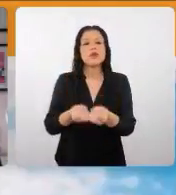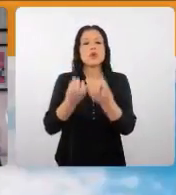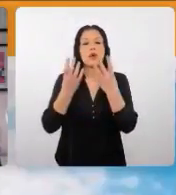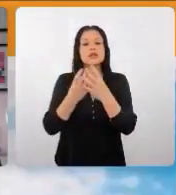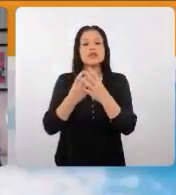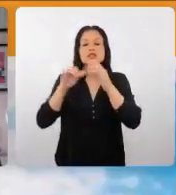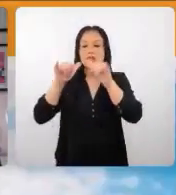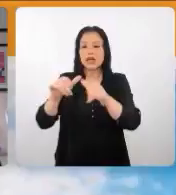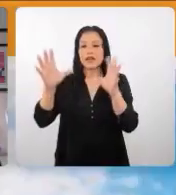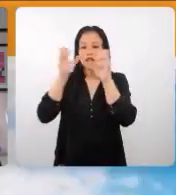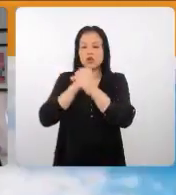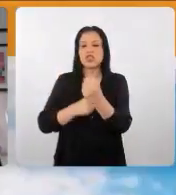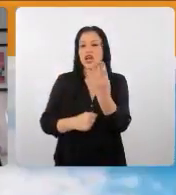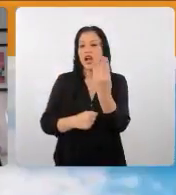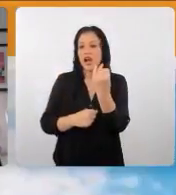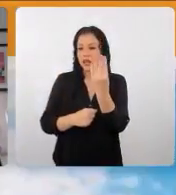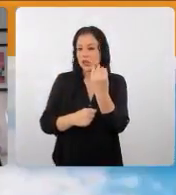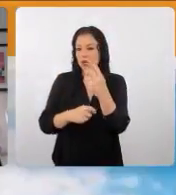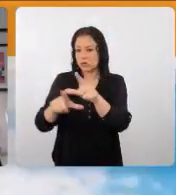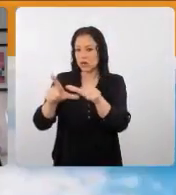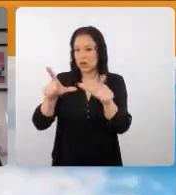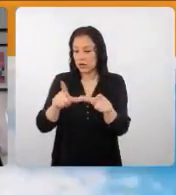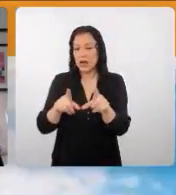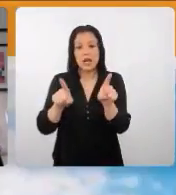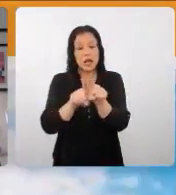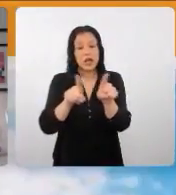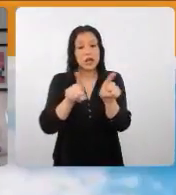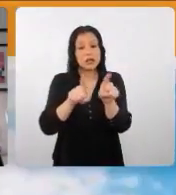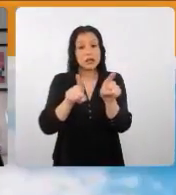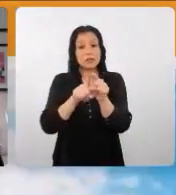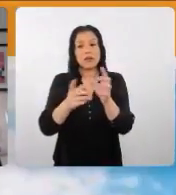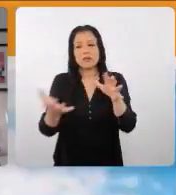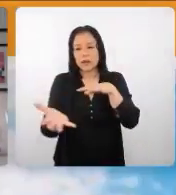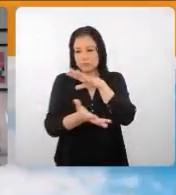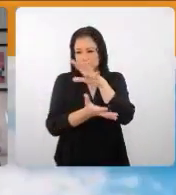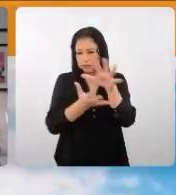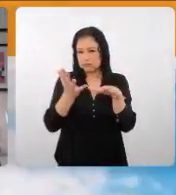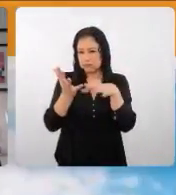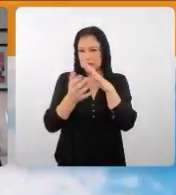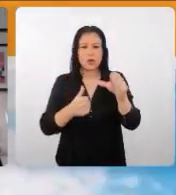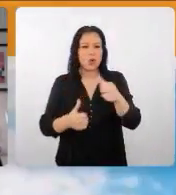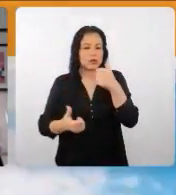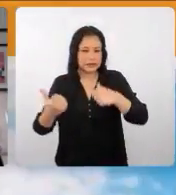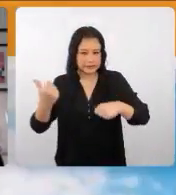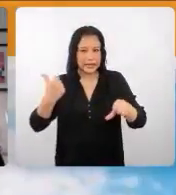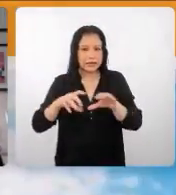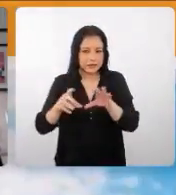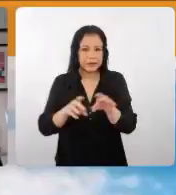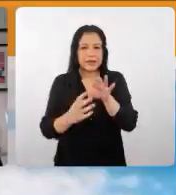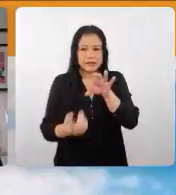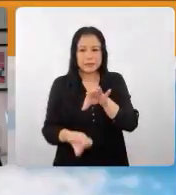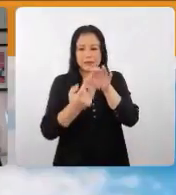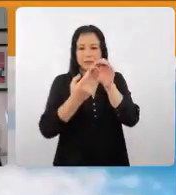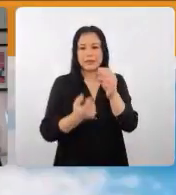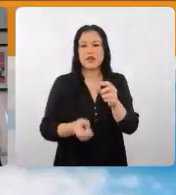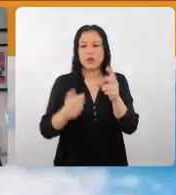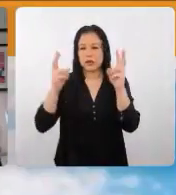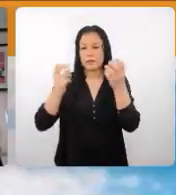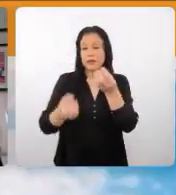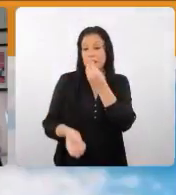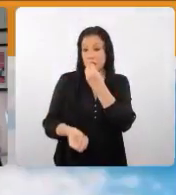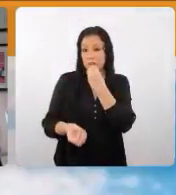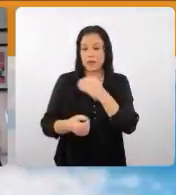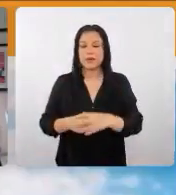alto, 14 noches, y también una combinación con otras actividades, especialmente con la gastronomía y la